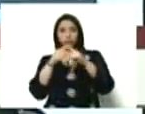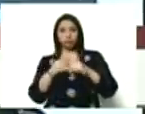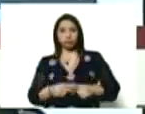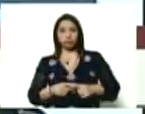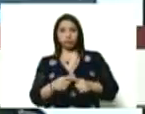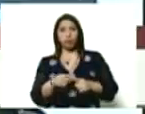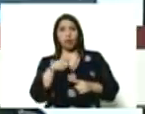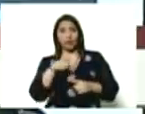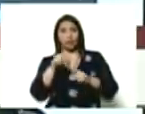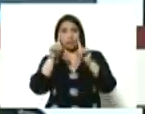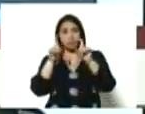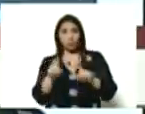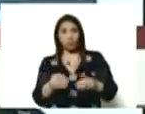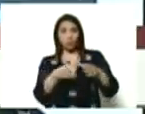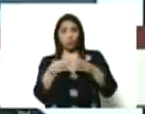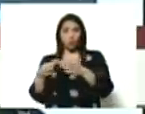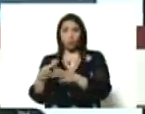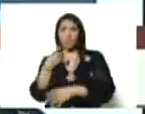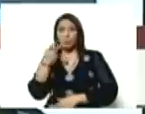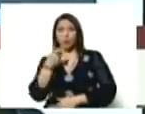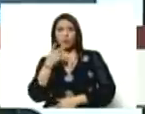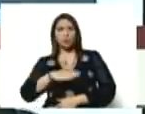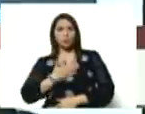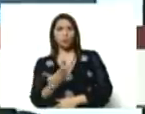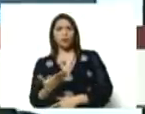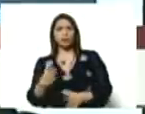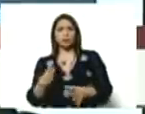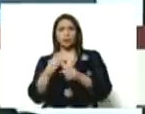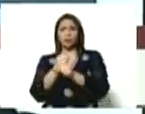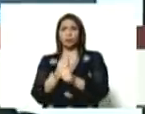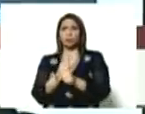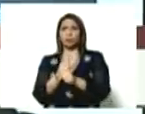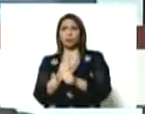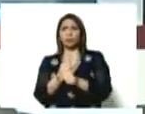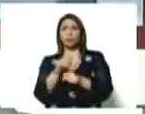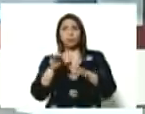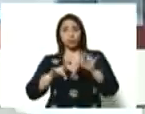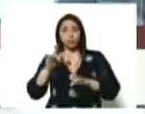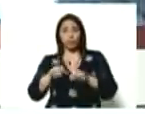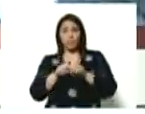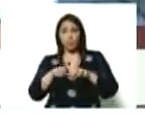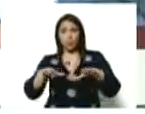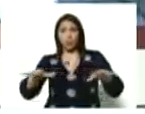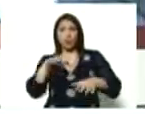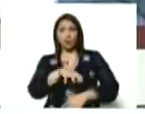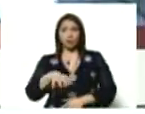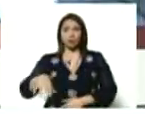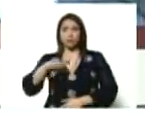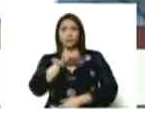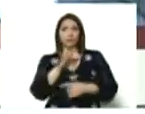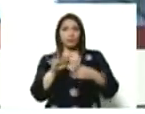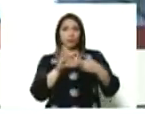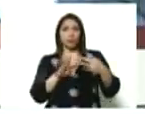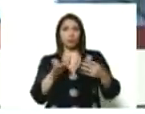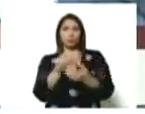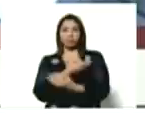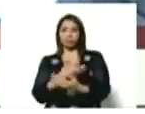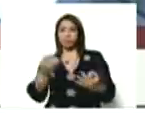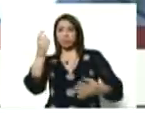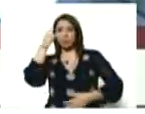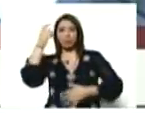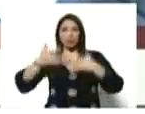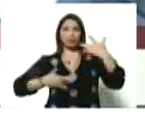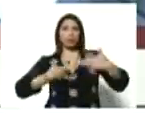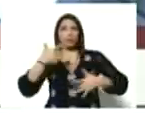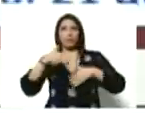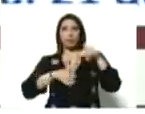políticas pueden tener la plena certeza de que las máquinas que han sido desplegadas a los estados van a funcionar de manera correcta el día del evento